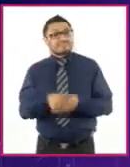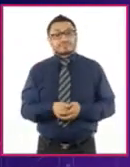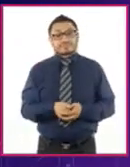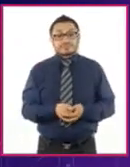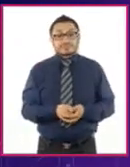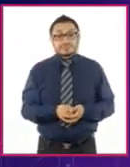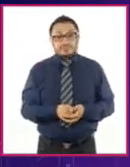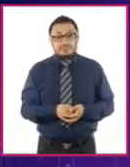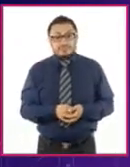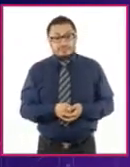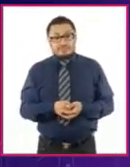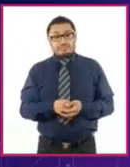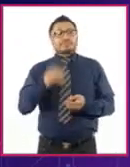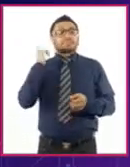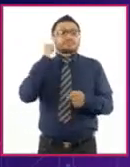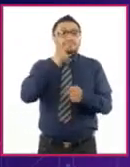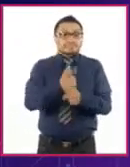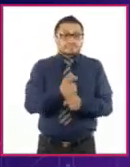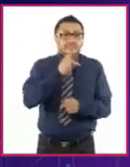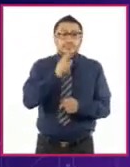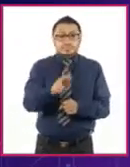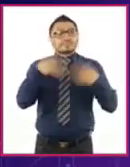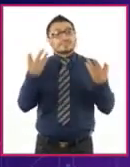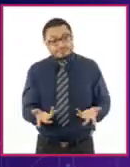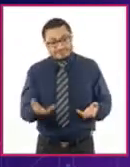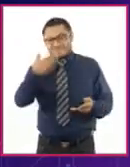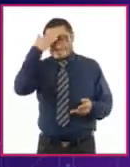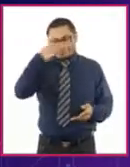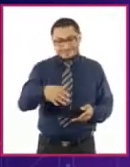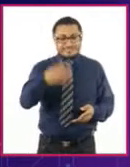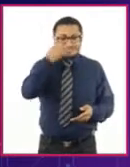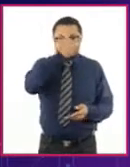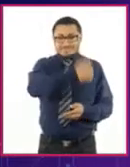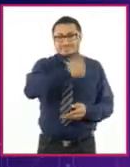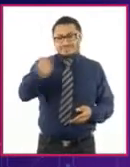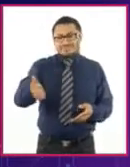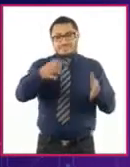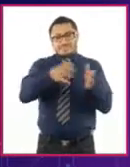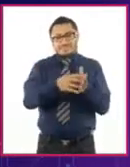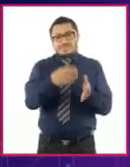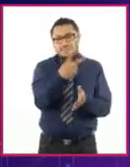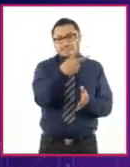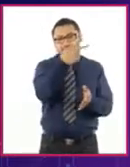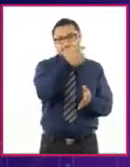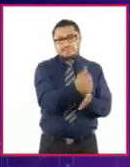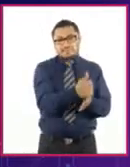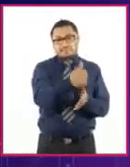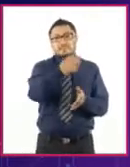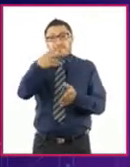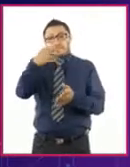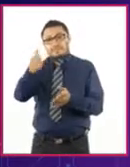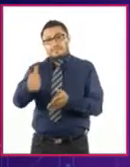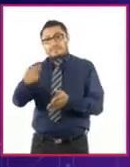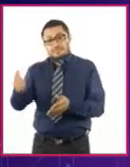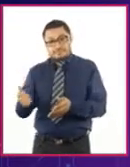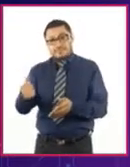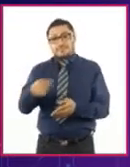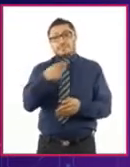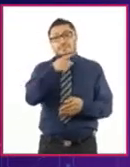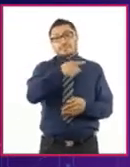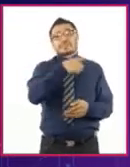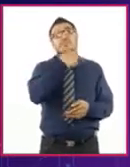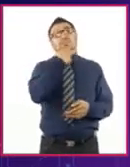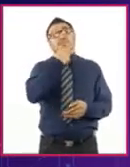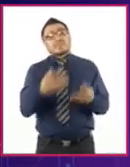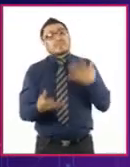Para encontrar el resultado, sabiendo que cada caja tiene dos pelotas y que Alejandro recibió 5